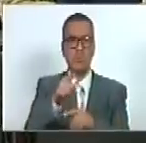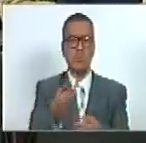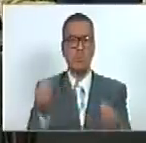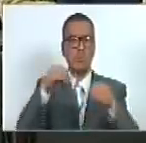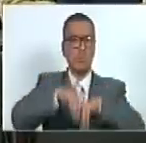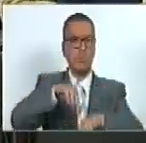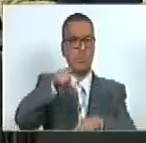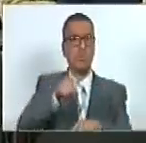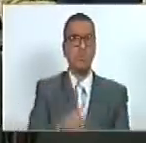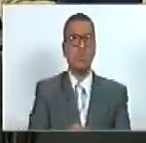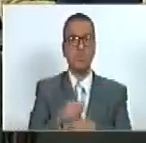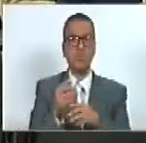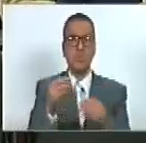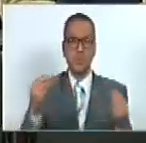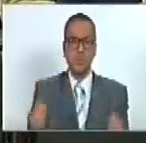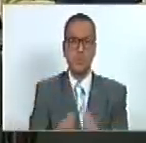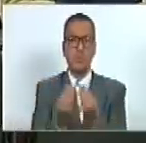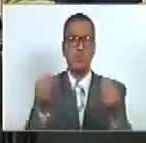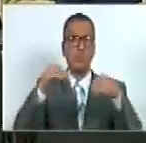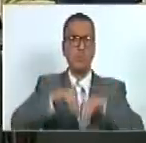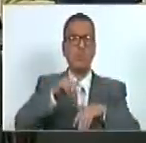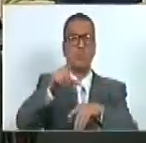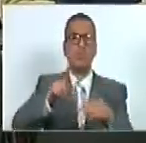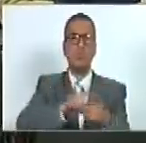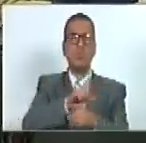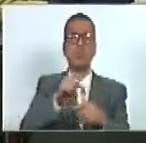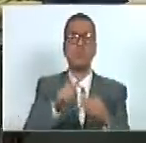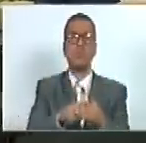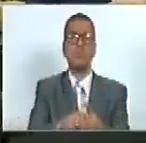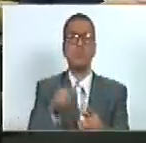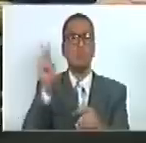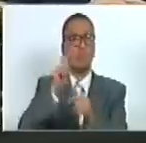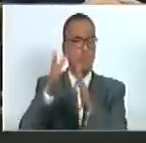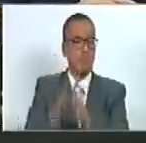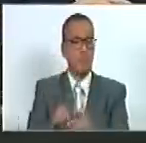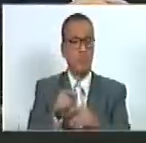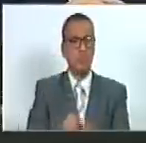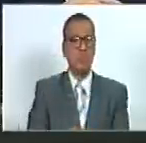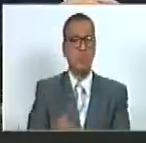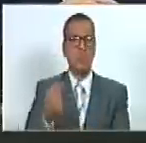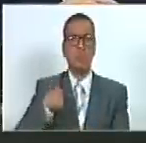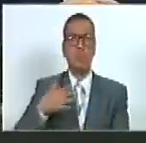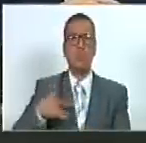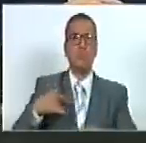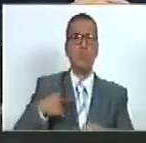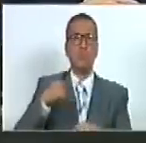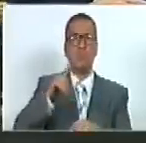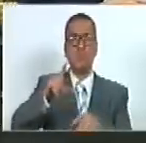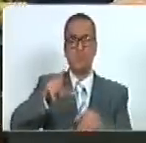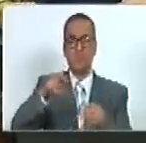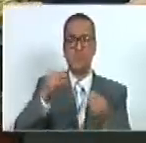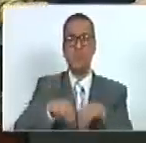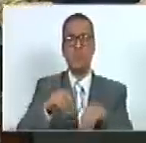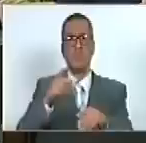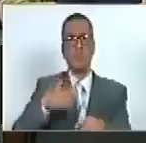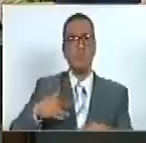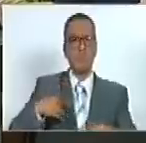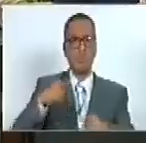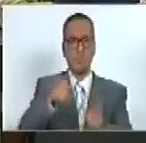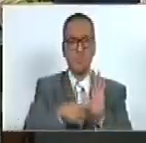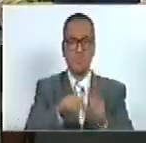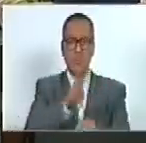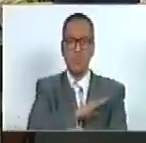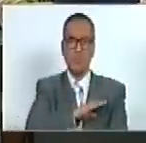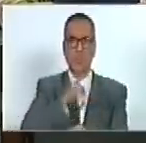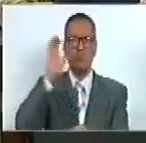acuerdo, lo acompañaremos bajo el sentido de la venezolanidad, del sentido nacionalista, del sentido del